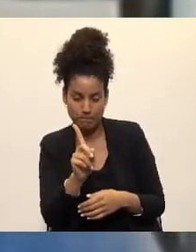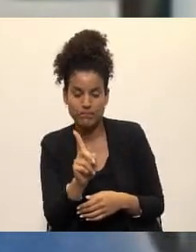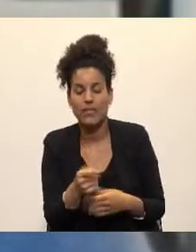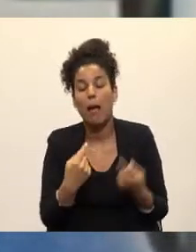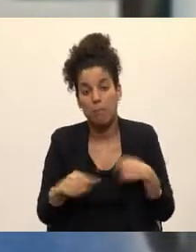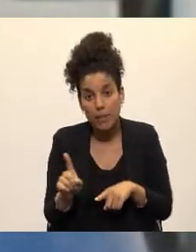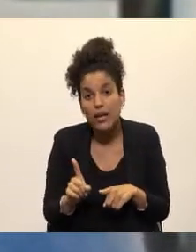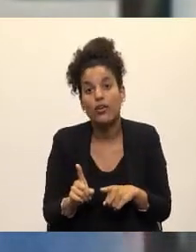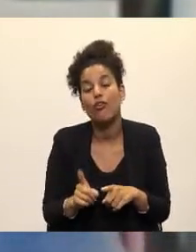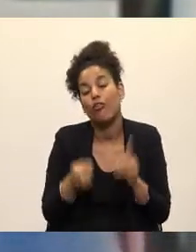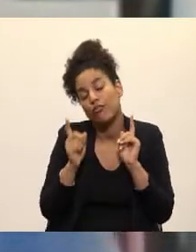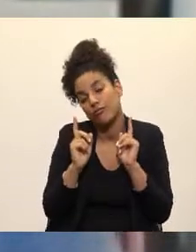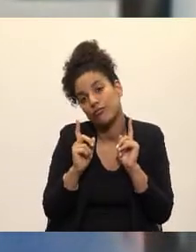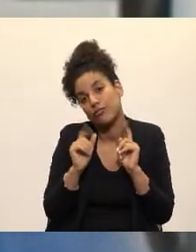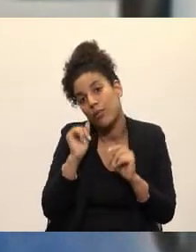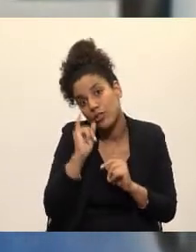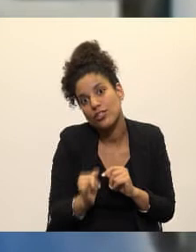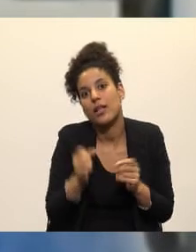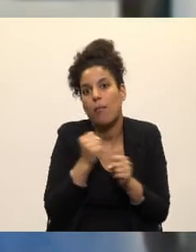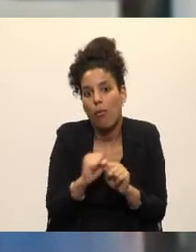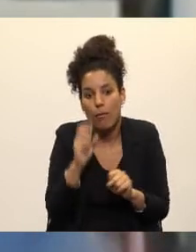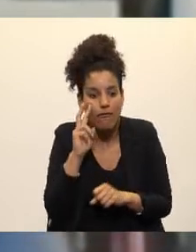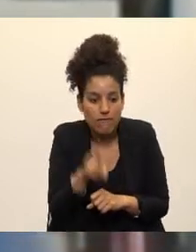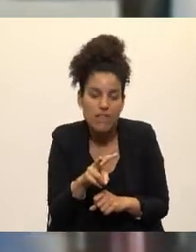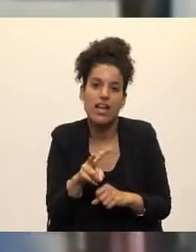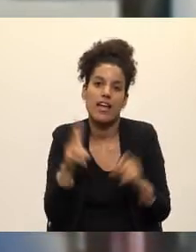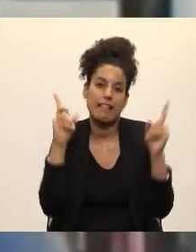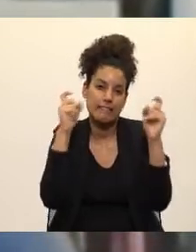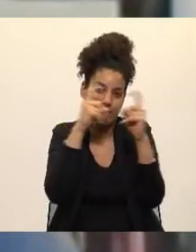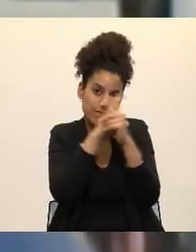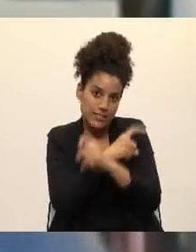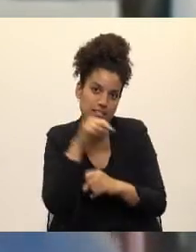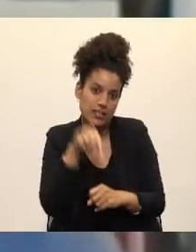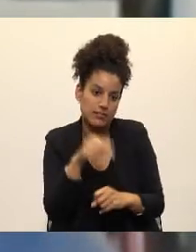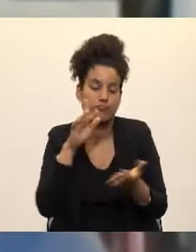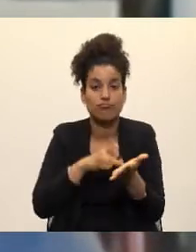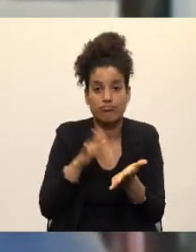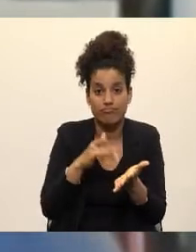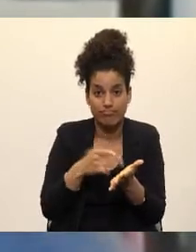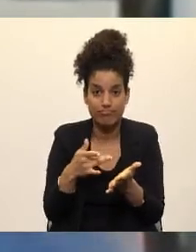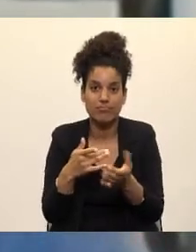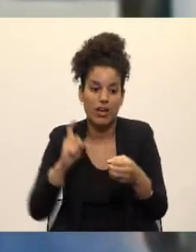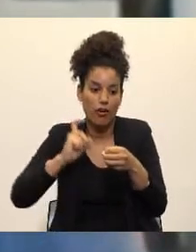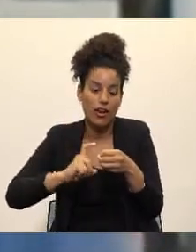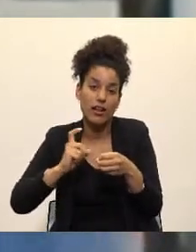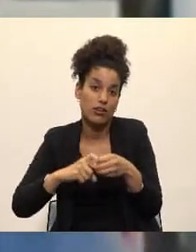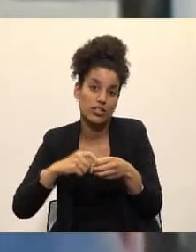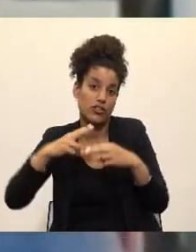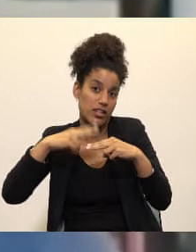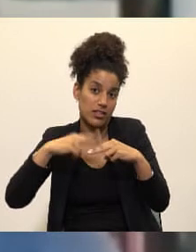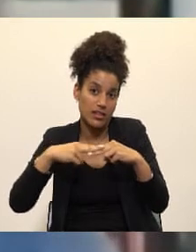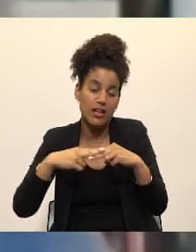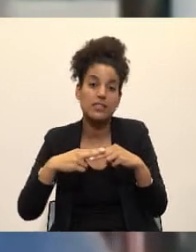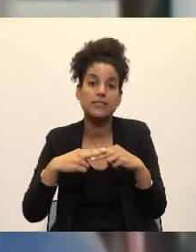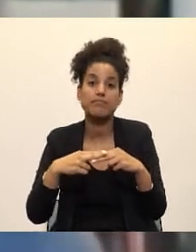sí podemos encontrar algunas dificultades vinculadas con las brechas digitales, con el acceso, con el uso a